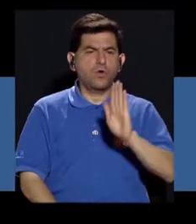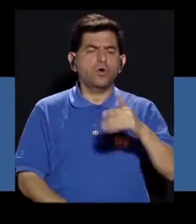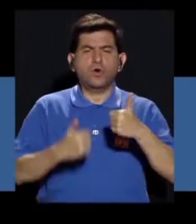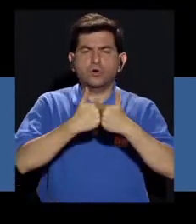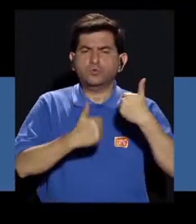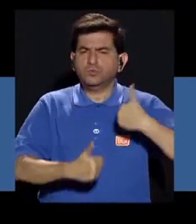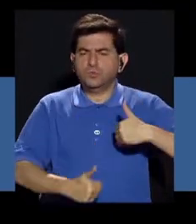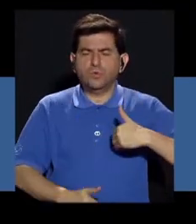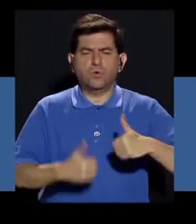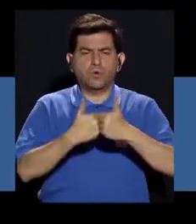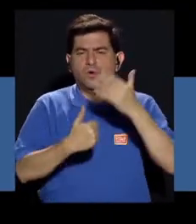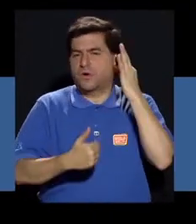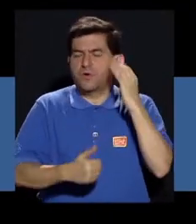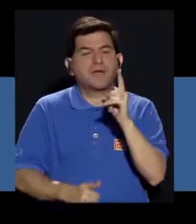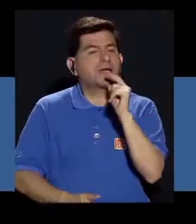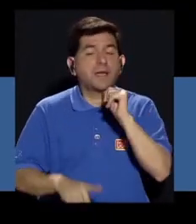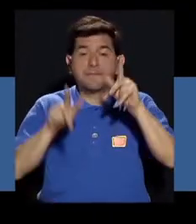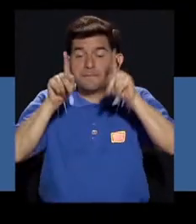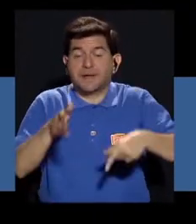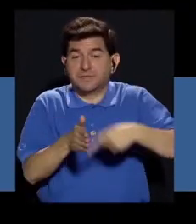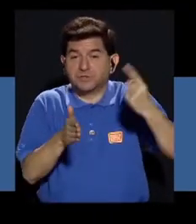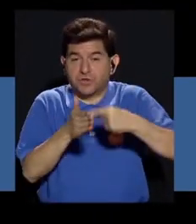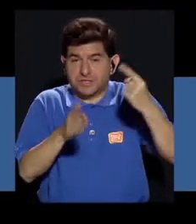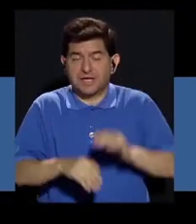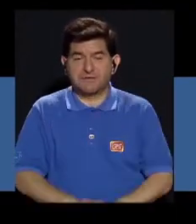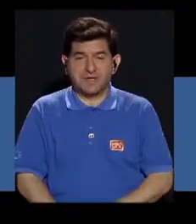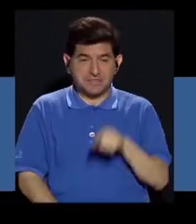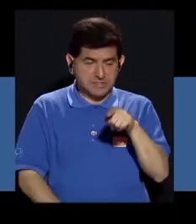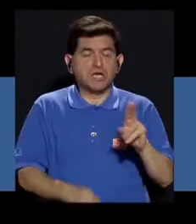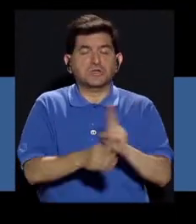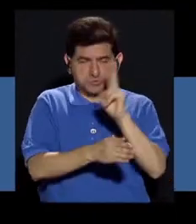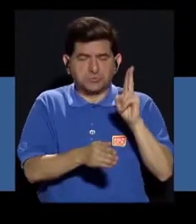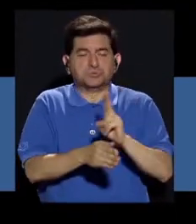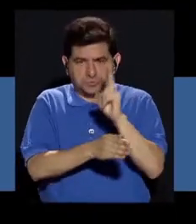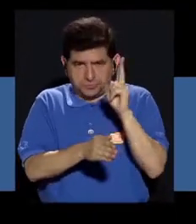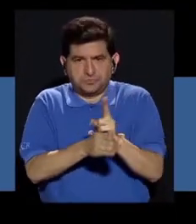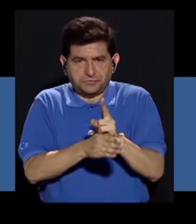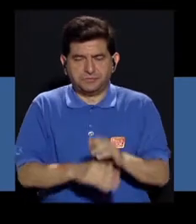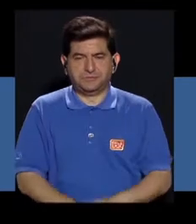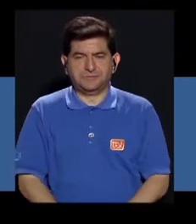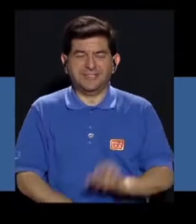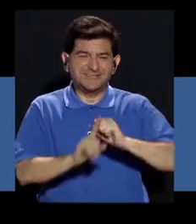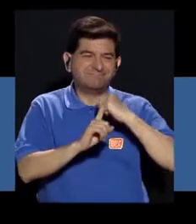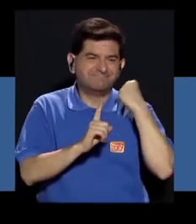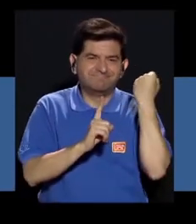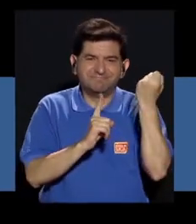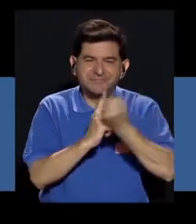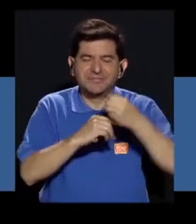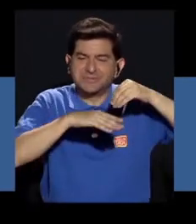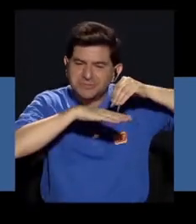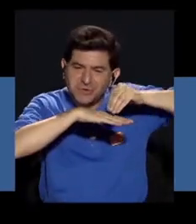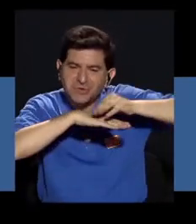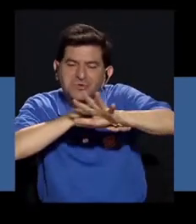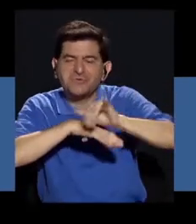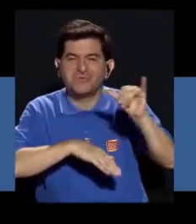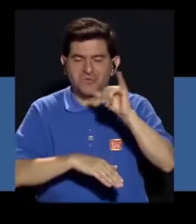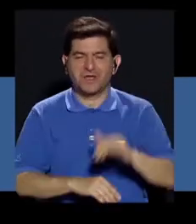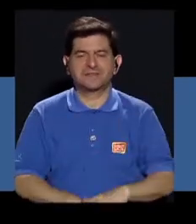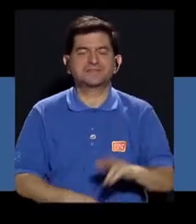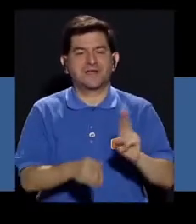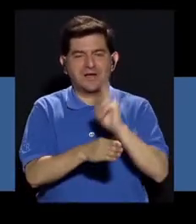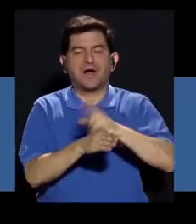porque también hay personas que los novios consumen y así, y es algo que los influencia también a ellos a consumir.